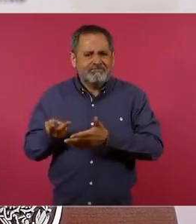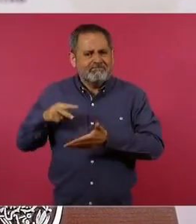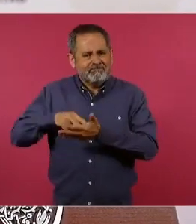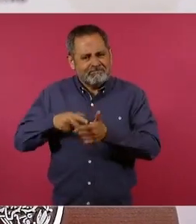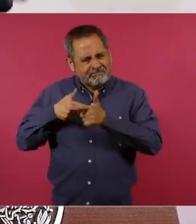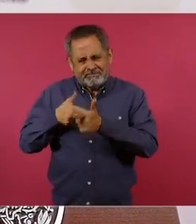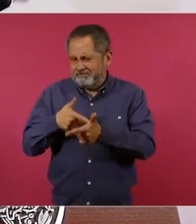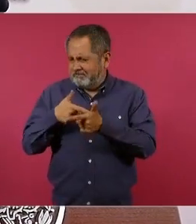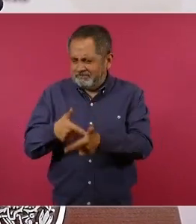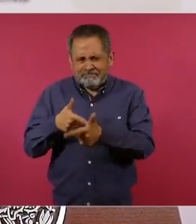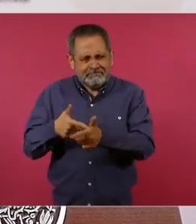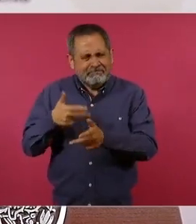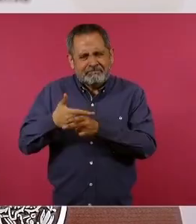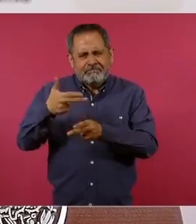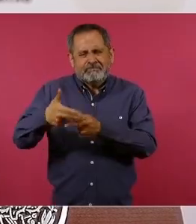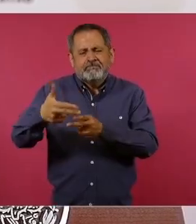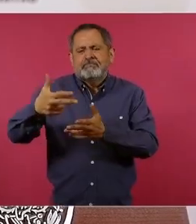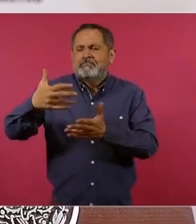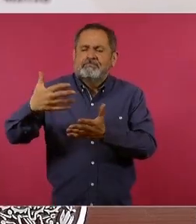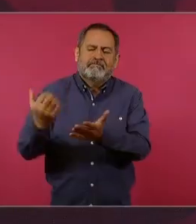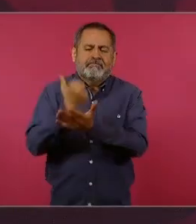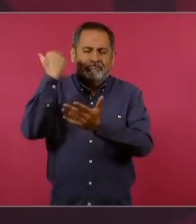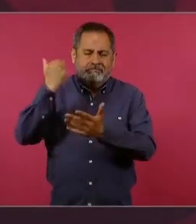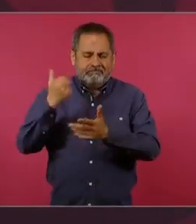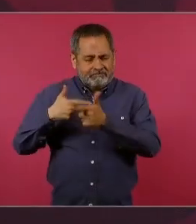hasta lograr